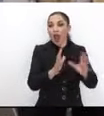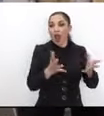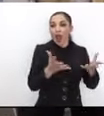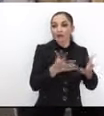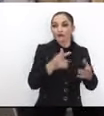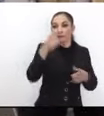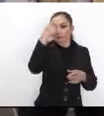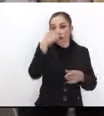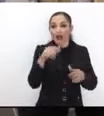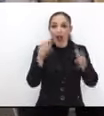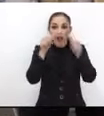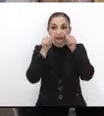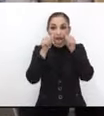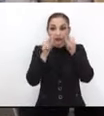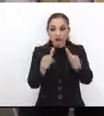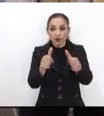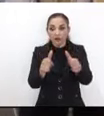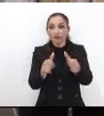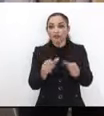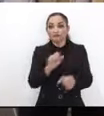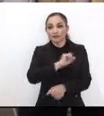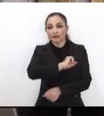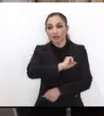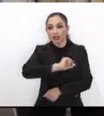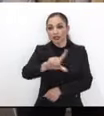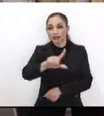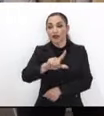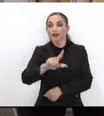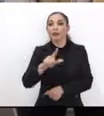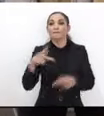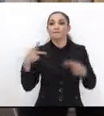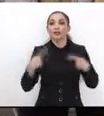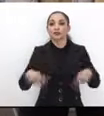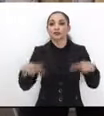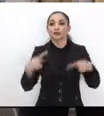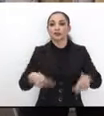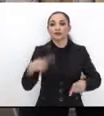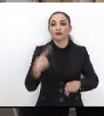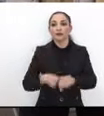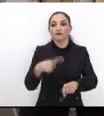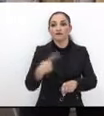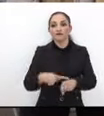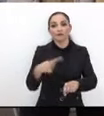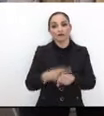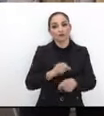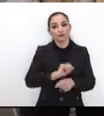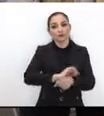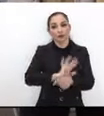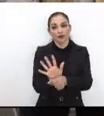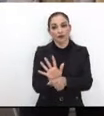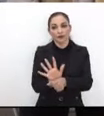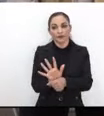para darle atención focalizada a quien padezca esta situación.